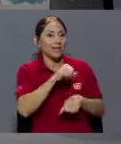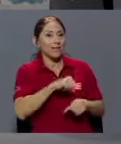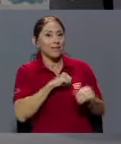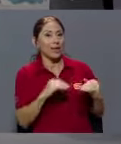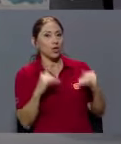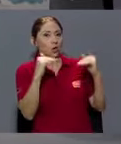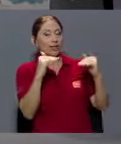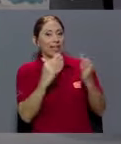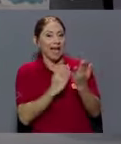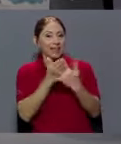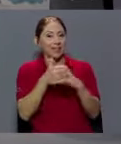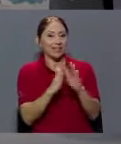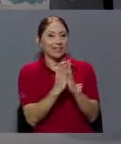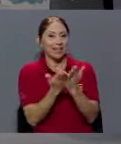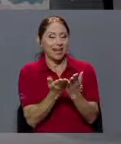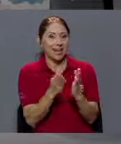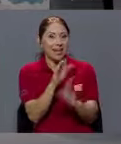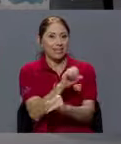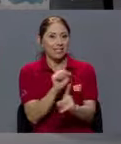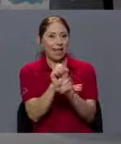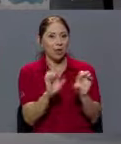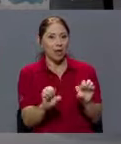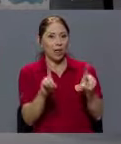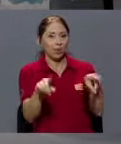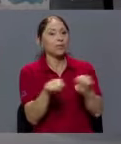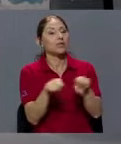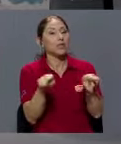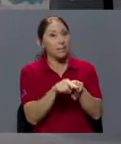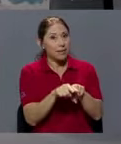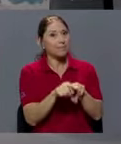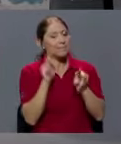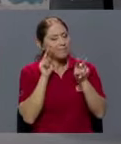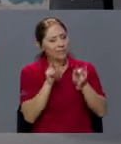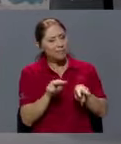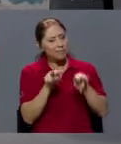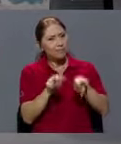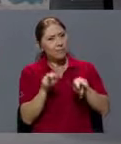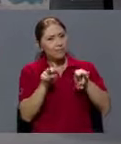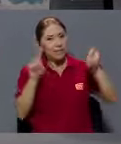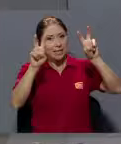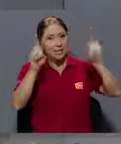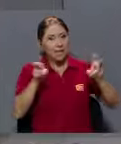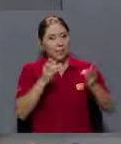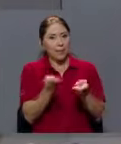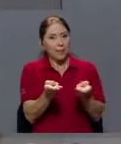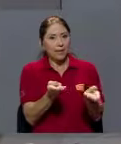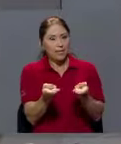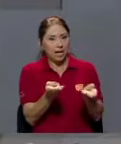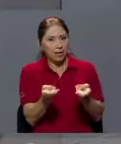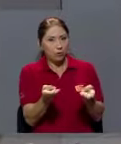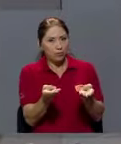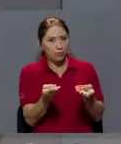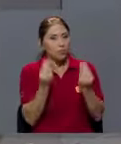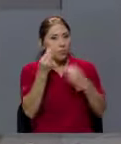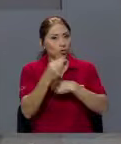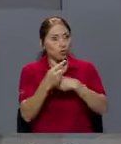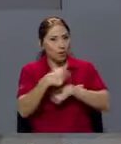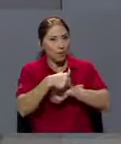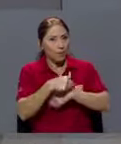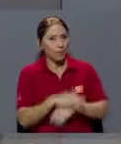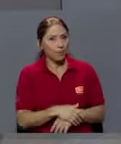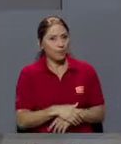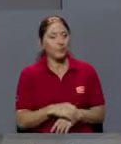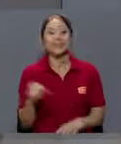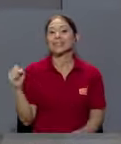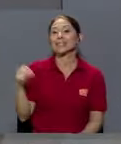Rectores, a través del Estado de la Educación, también le ha dado seguimiento al tema del bachillerato durante mucho